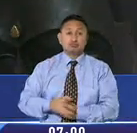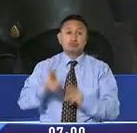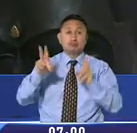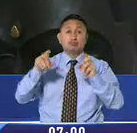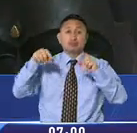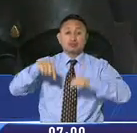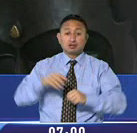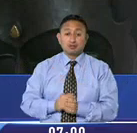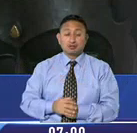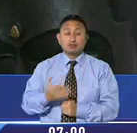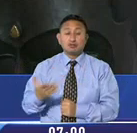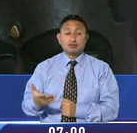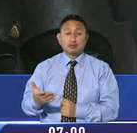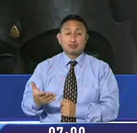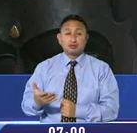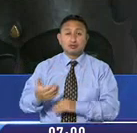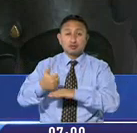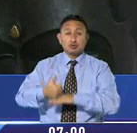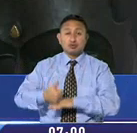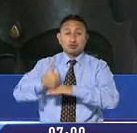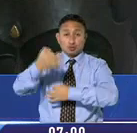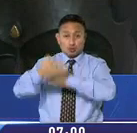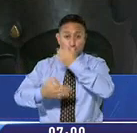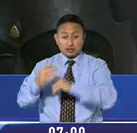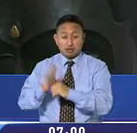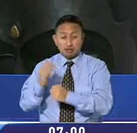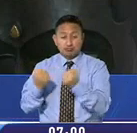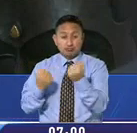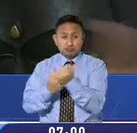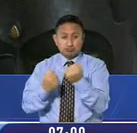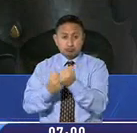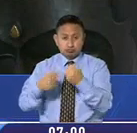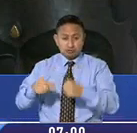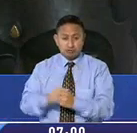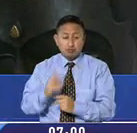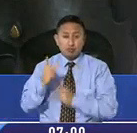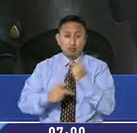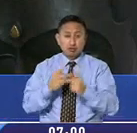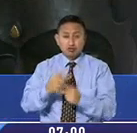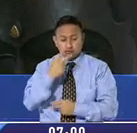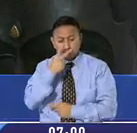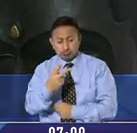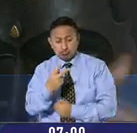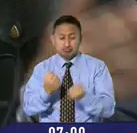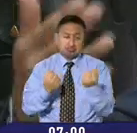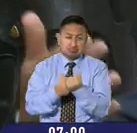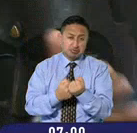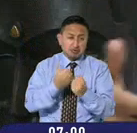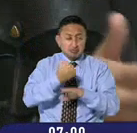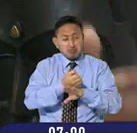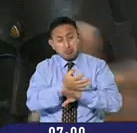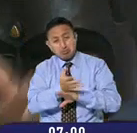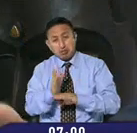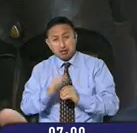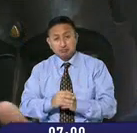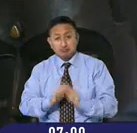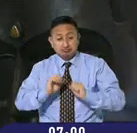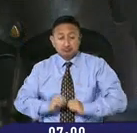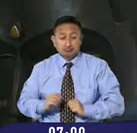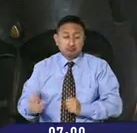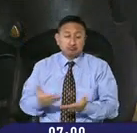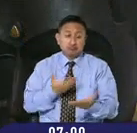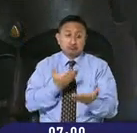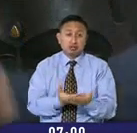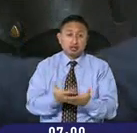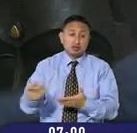cuestiones de fuero, son jueces sustanciadores en los cuales solo sustancian un proceso en la cual de tomarlo en consideración de que se